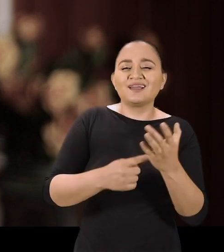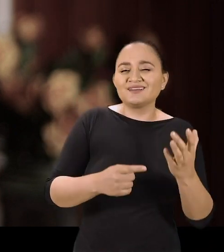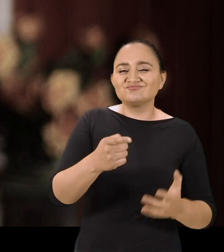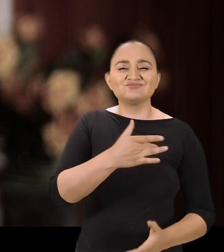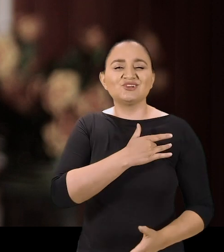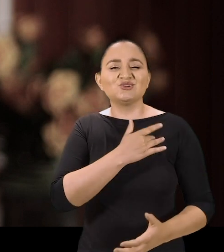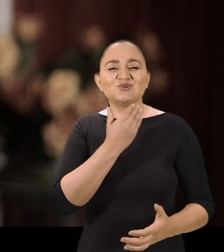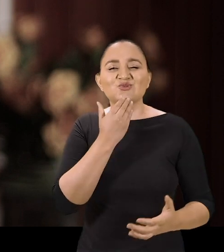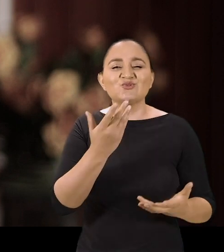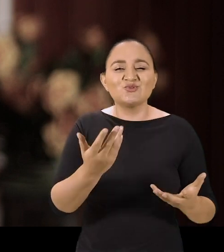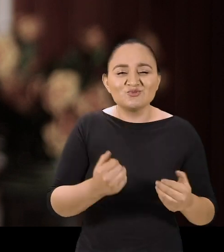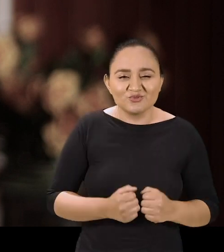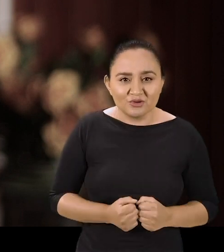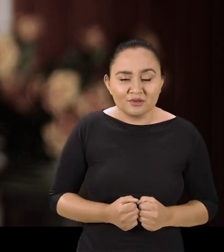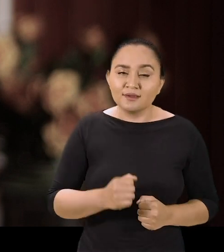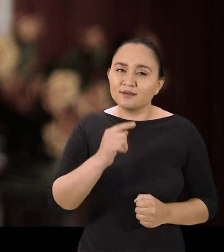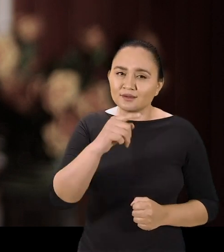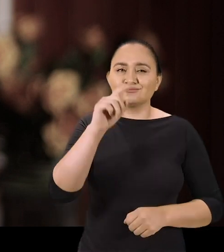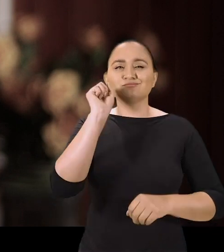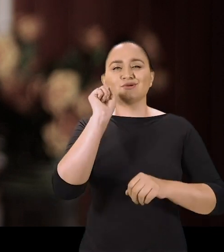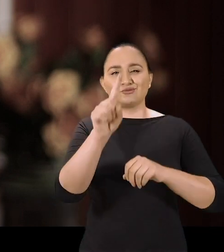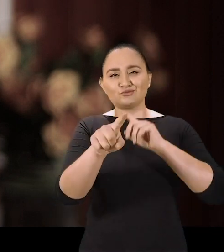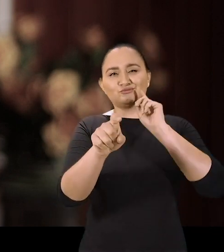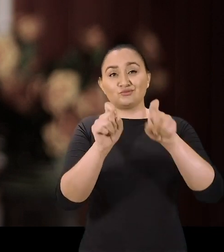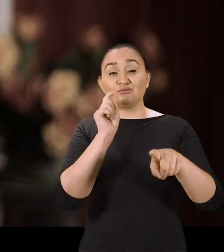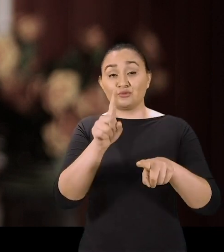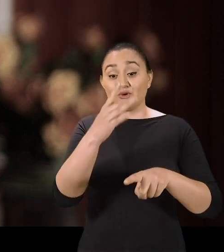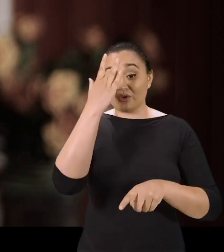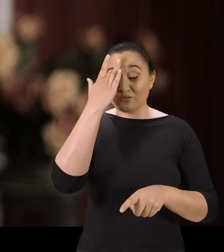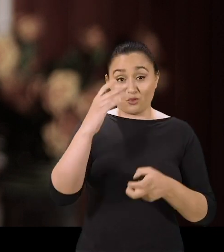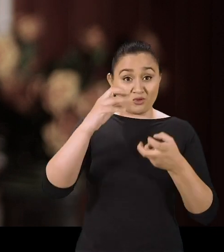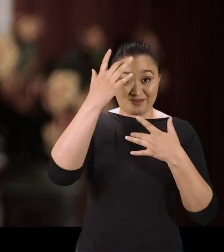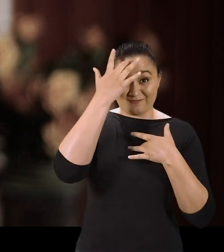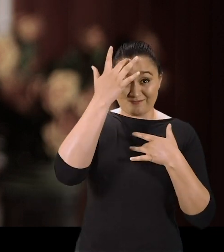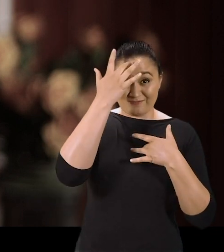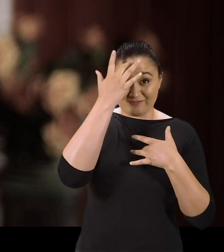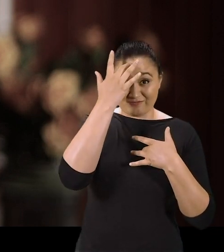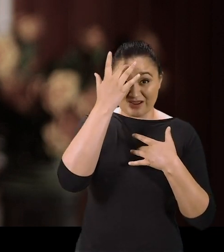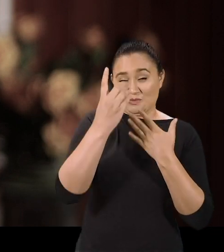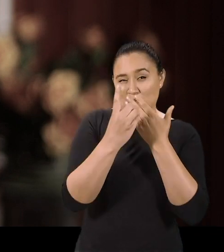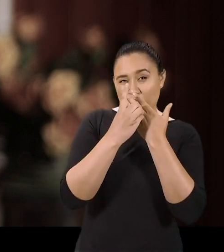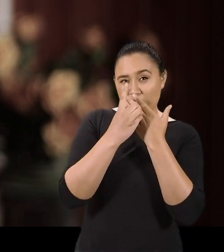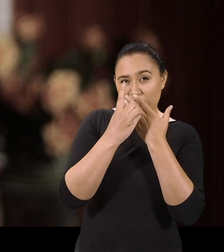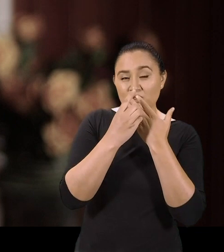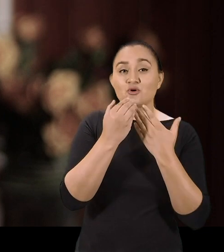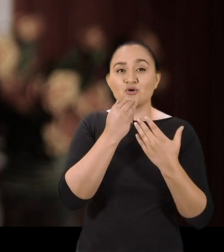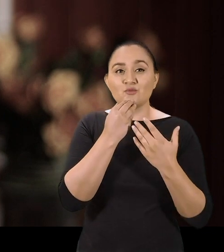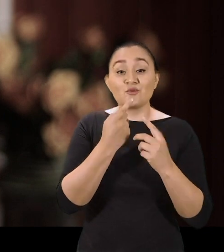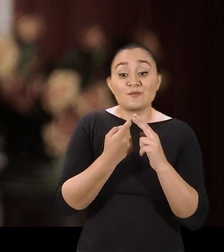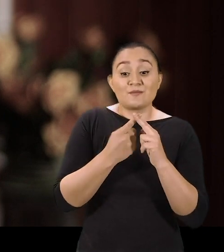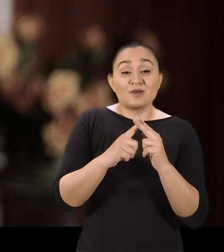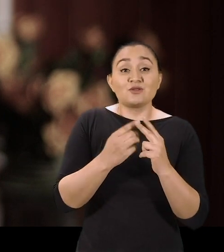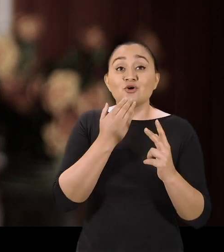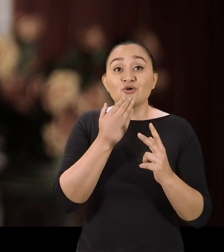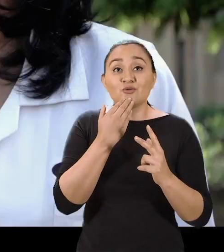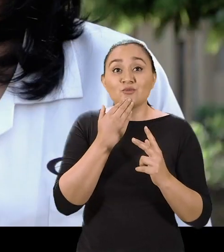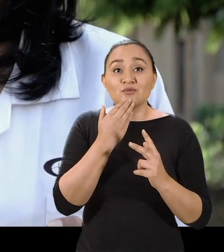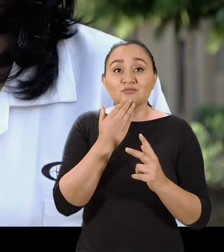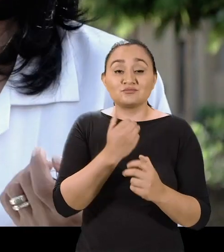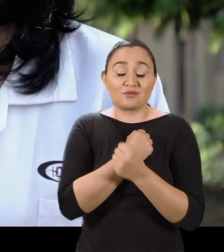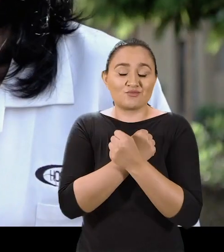que como se sienten consigo mismas porque el problema de la anorexia empieza por una baja autoestima